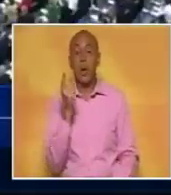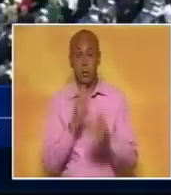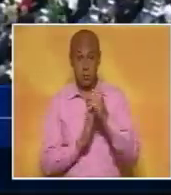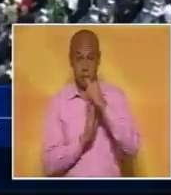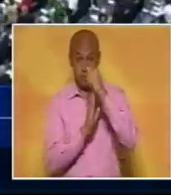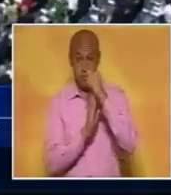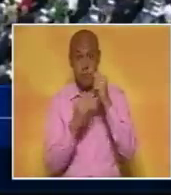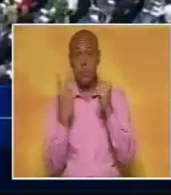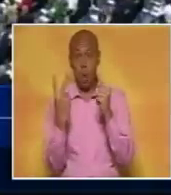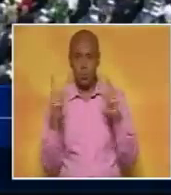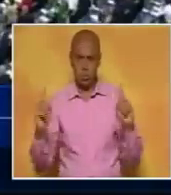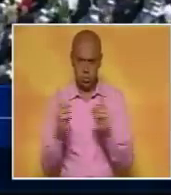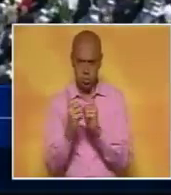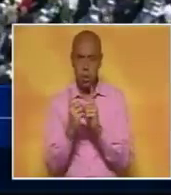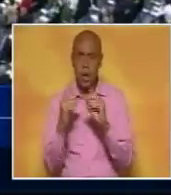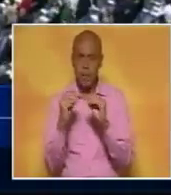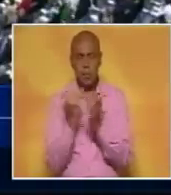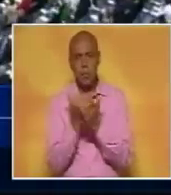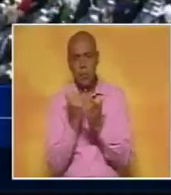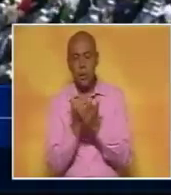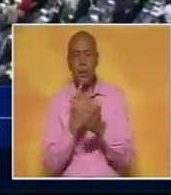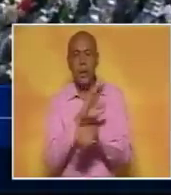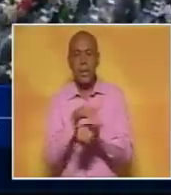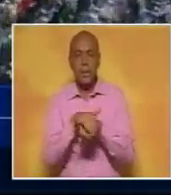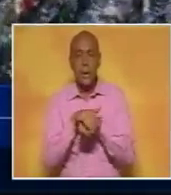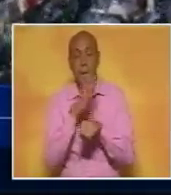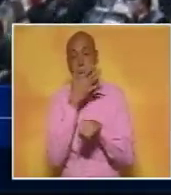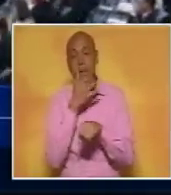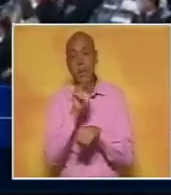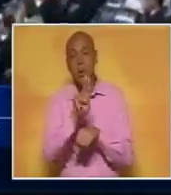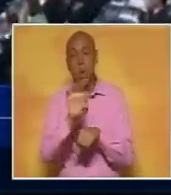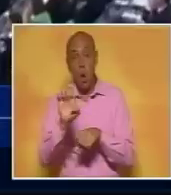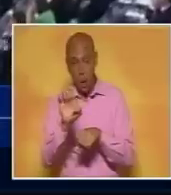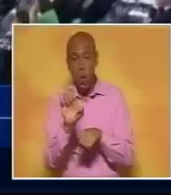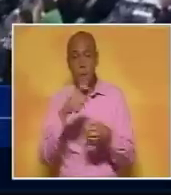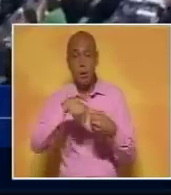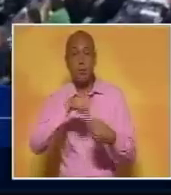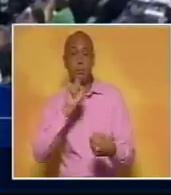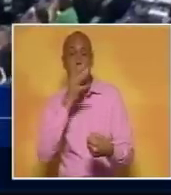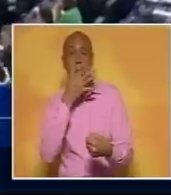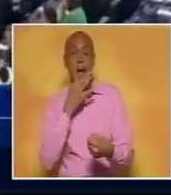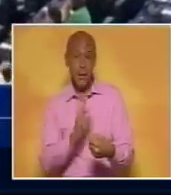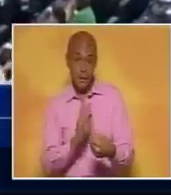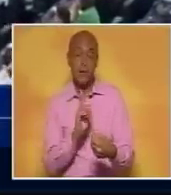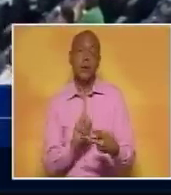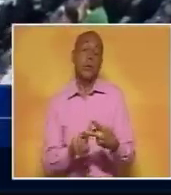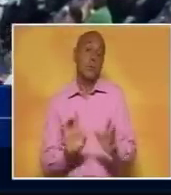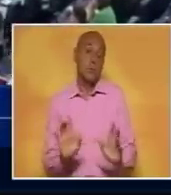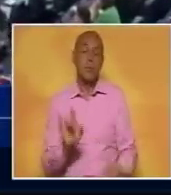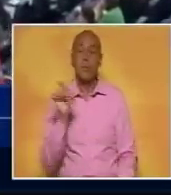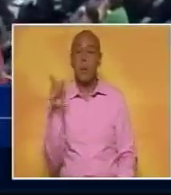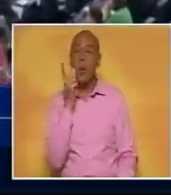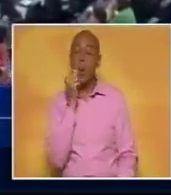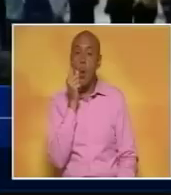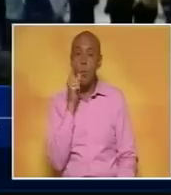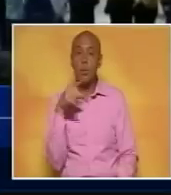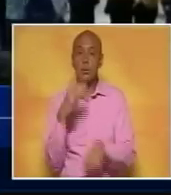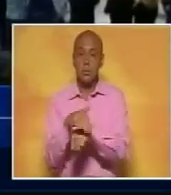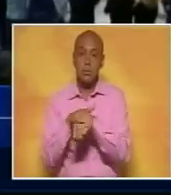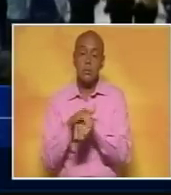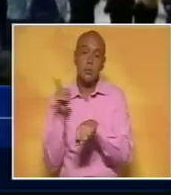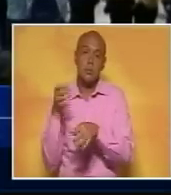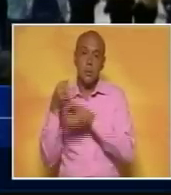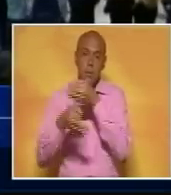unos nuevos planes de salida del Reino Unido de la Unión Europea. Sin embargo, Johnson ha recalcado que está seguro de que Londres